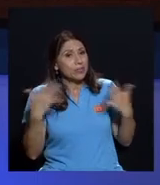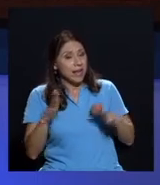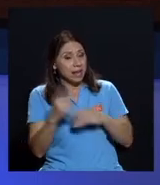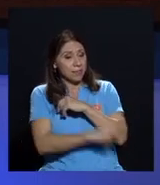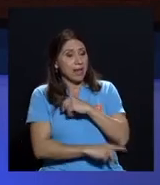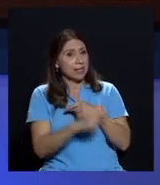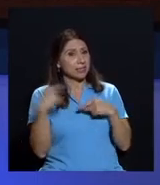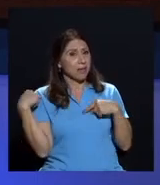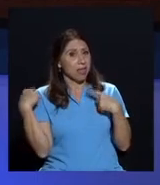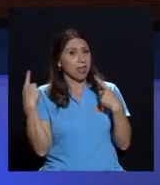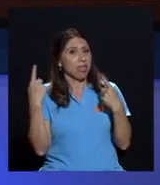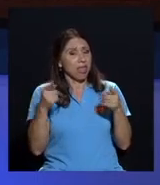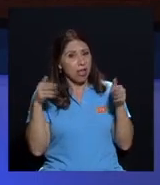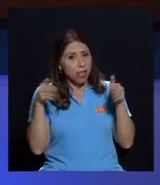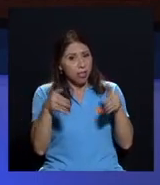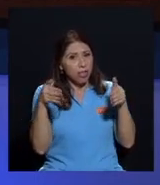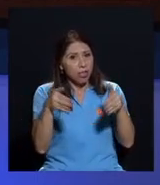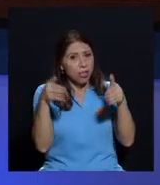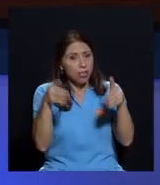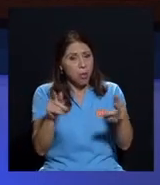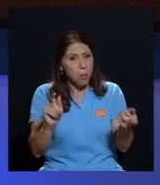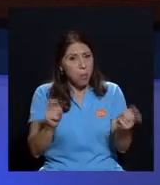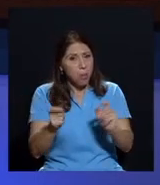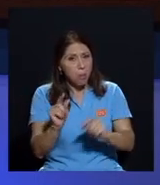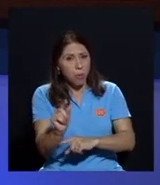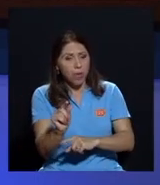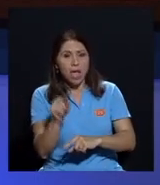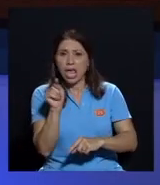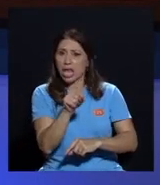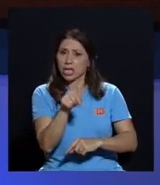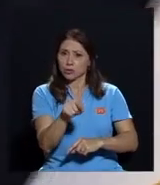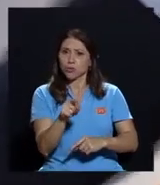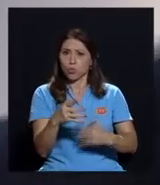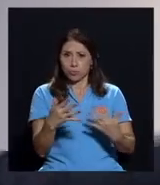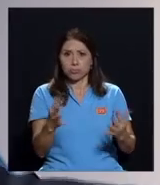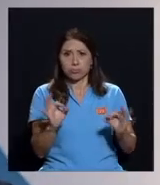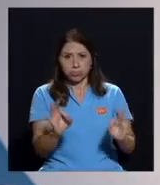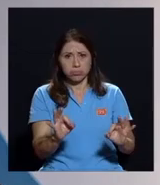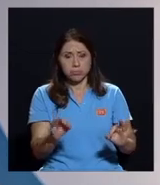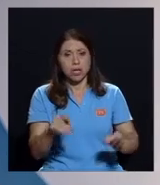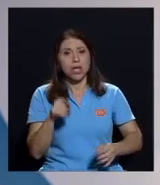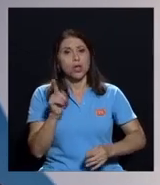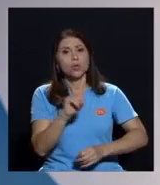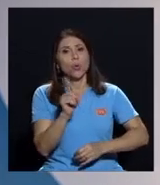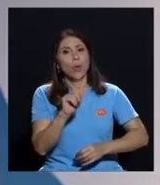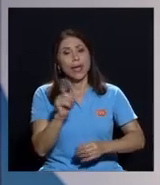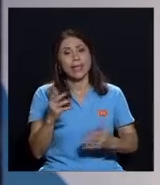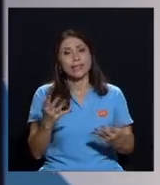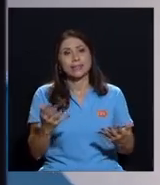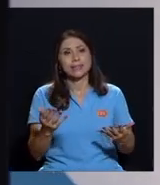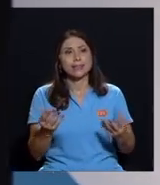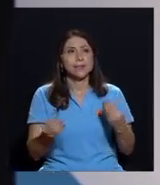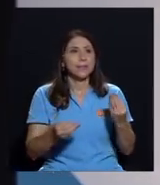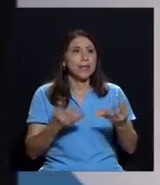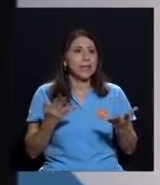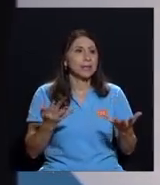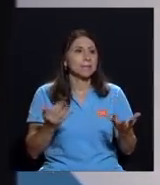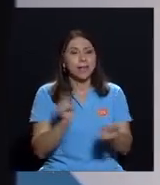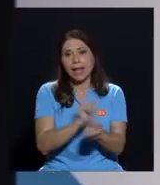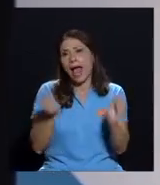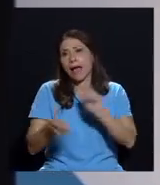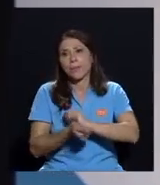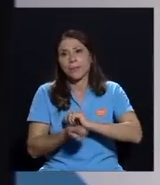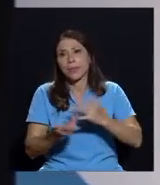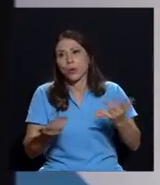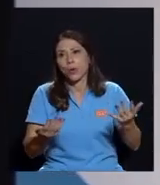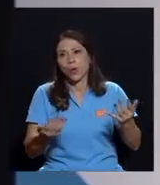sostenida eso digo no es no es menor no es el cambio de ciento ochenta